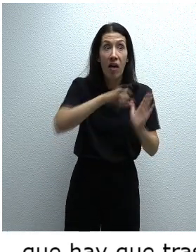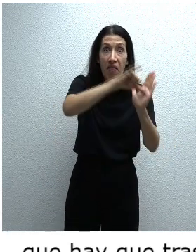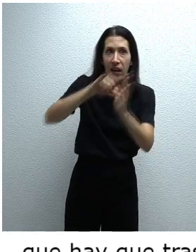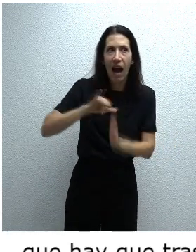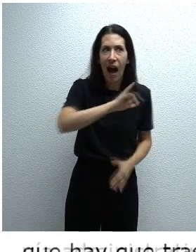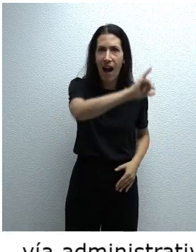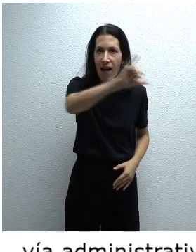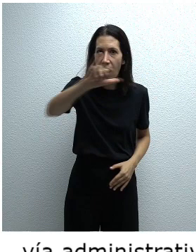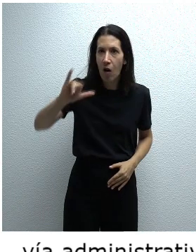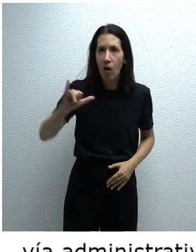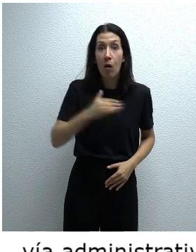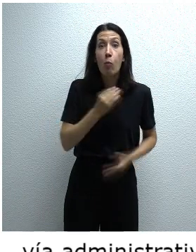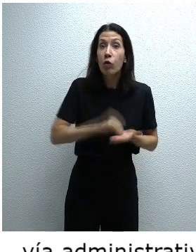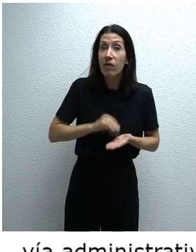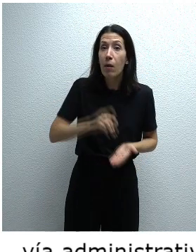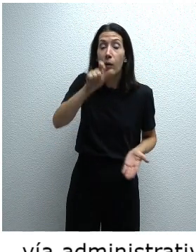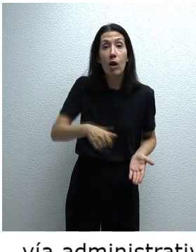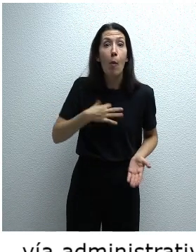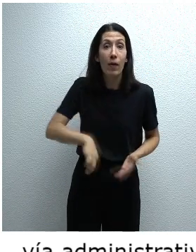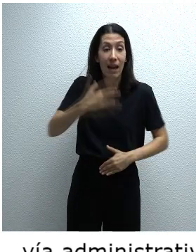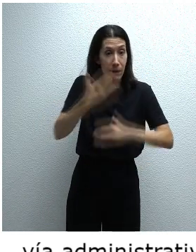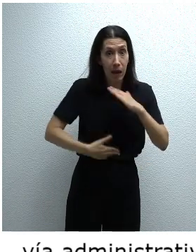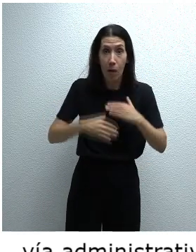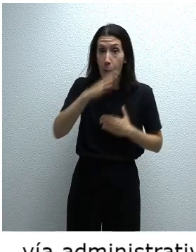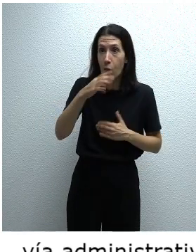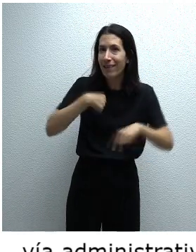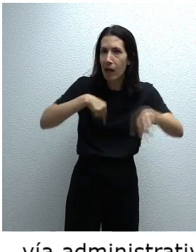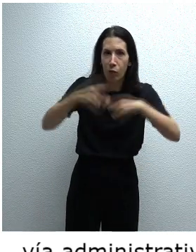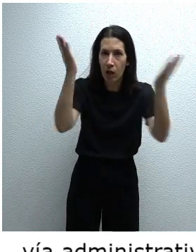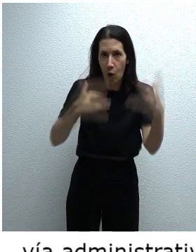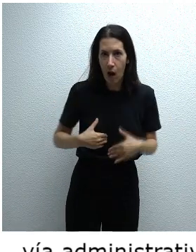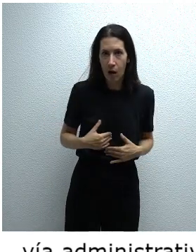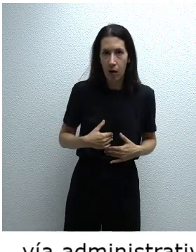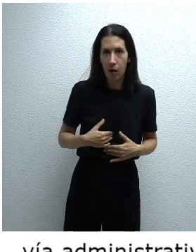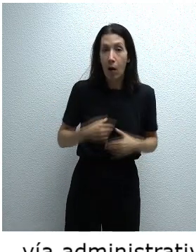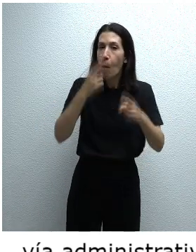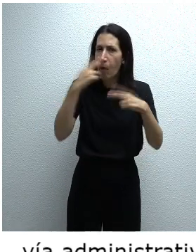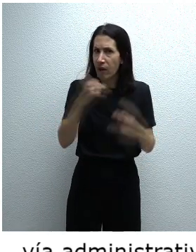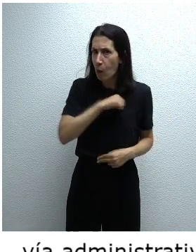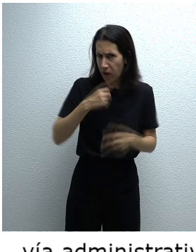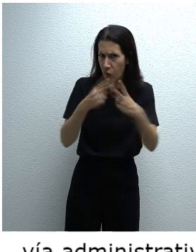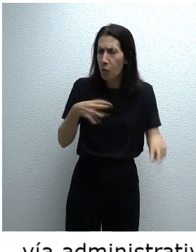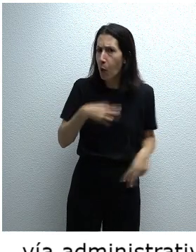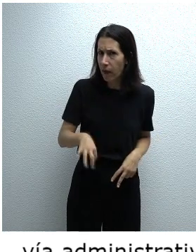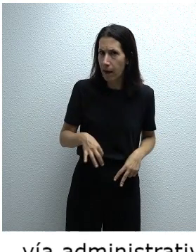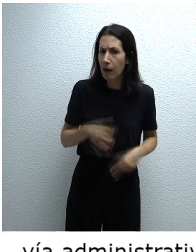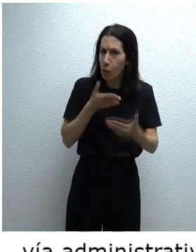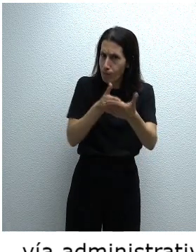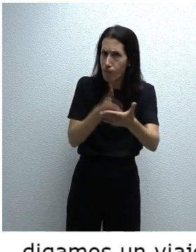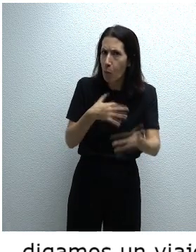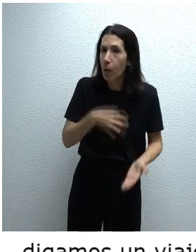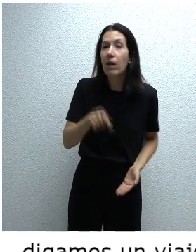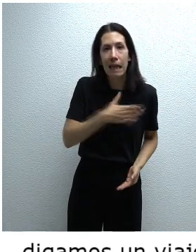viaje de una persona pues que muchas veces pues está limitada en cuanto a los medios de transporte, público o privado, ¿no? Eso sí me